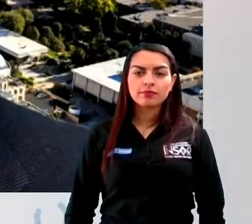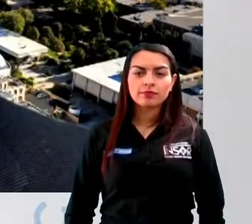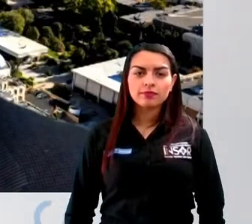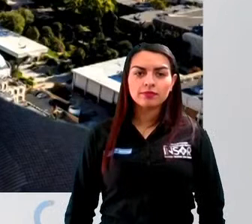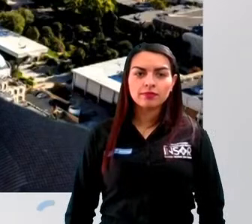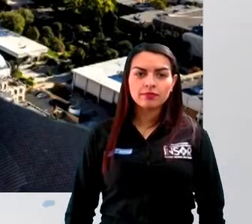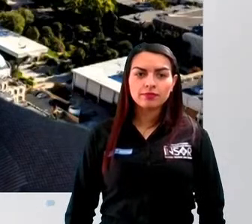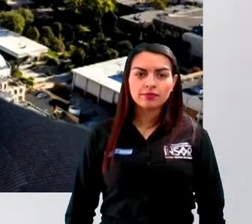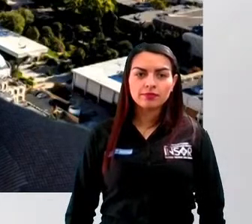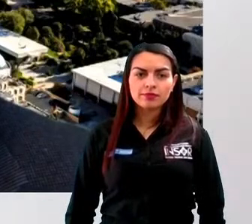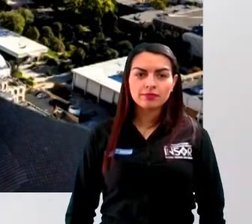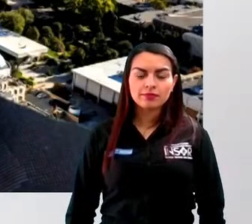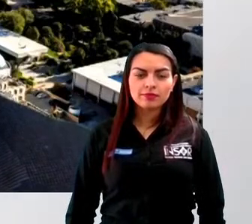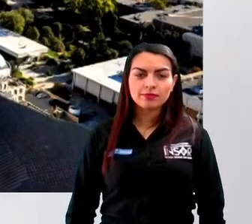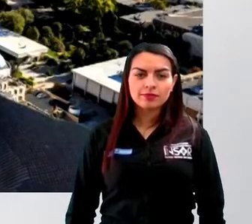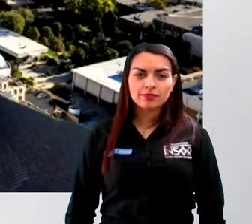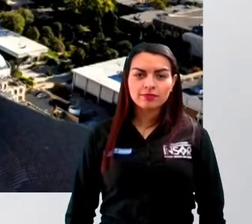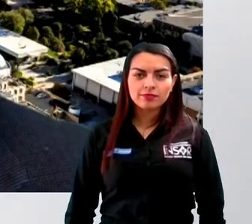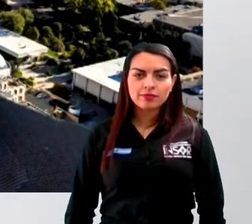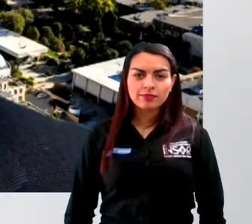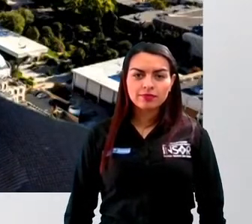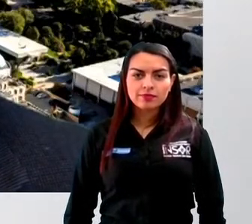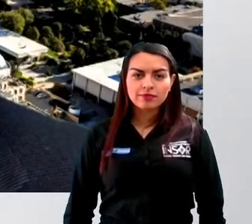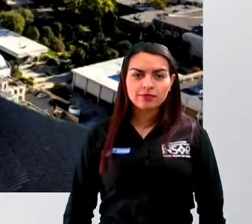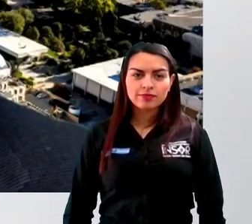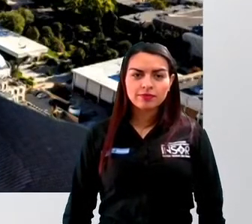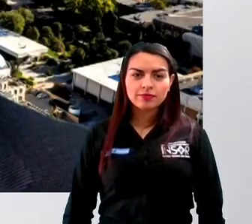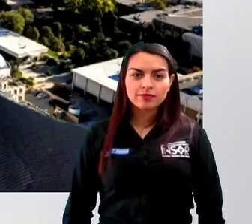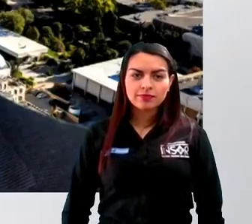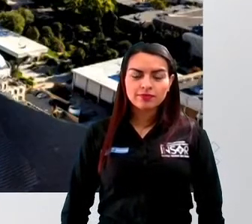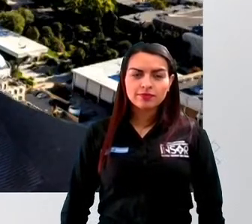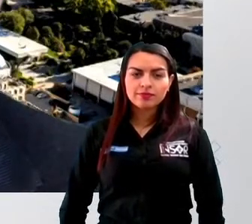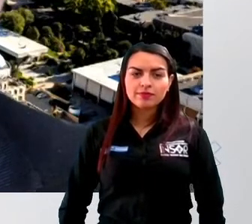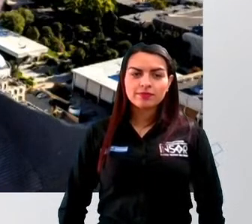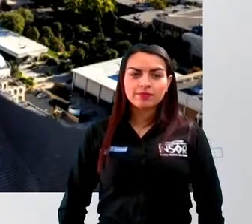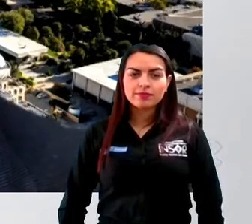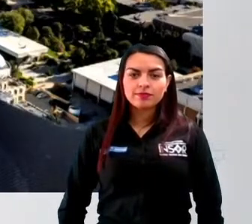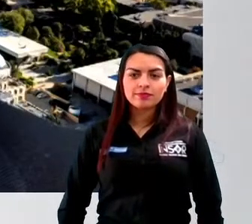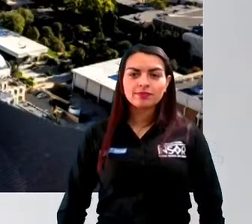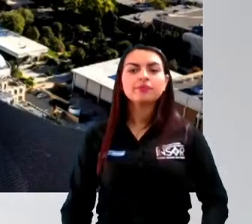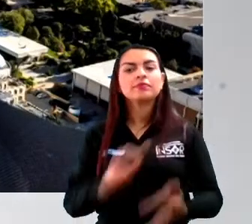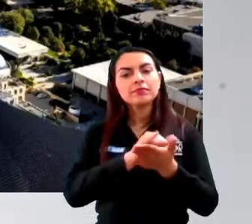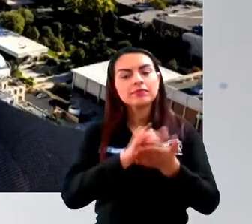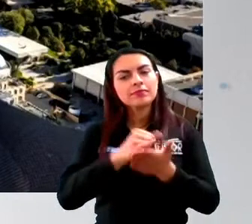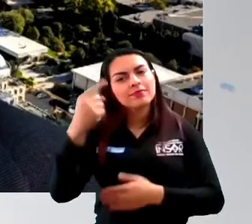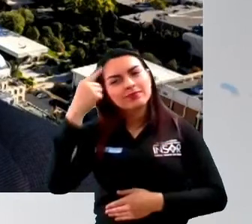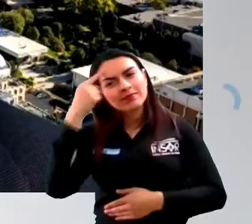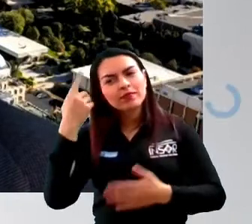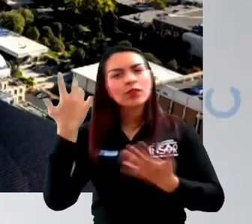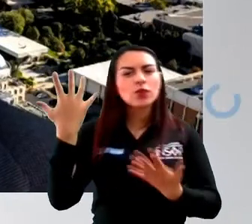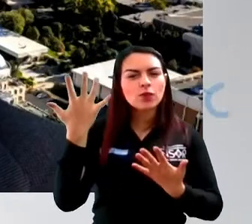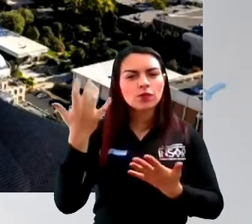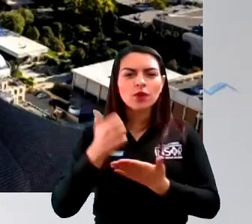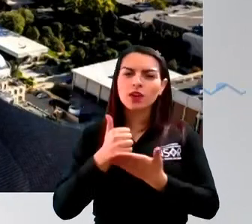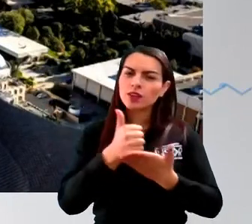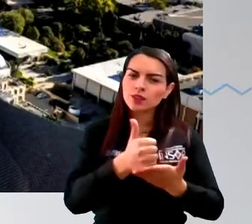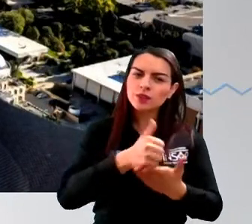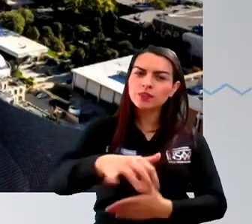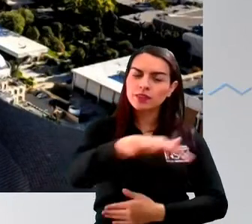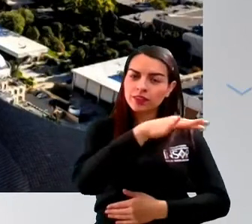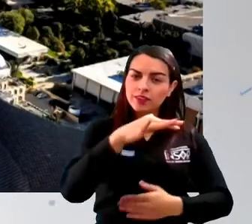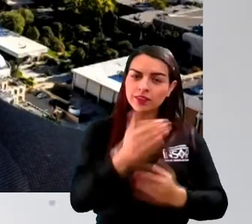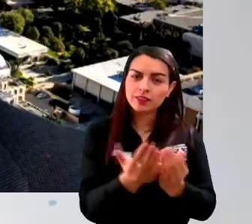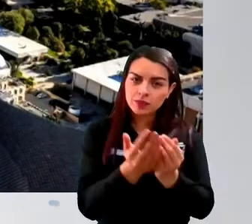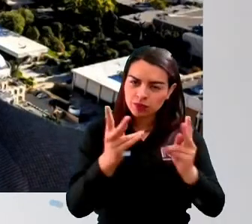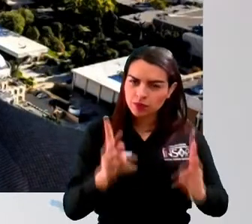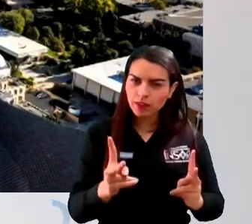este es el centro de esta pregunta. ¿Cómo podemos ayudar a los estudiantes a aprender cómo ser buenos estudiantes en este